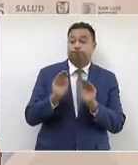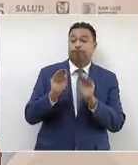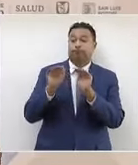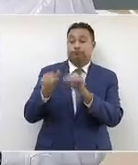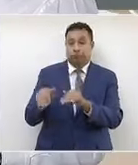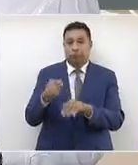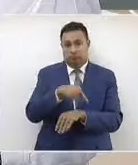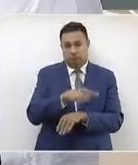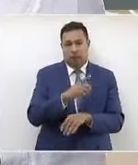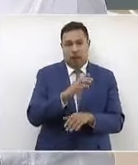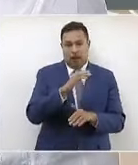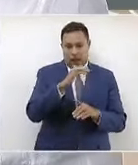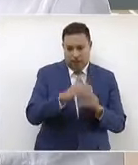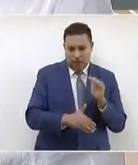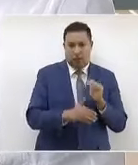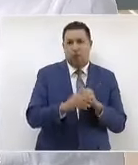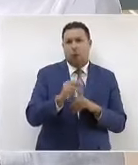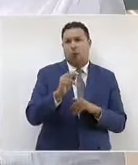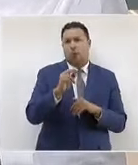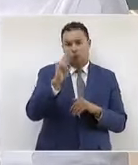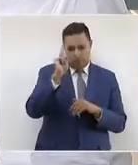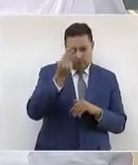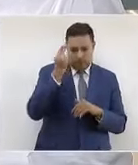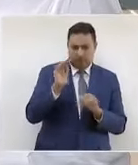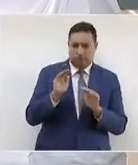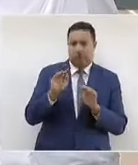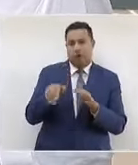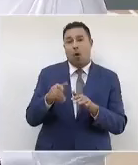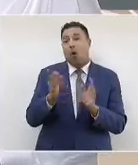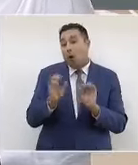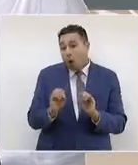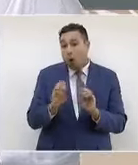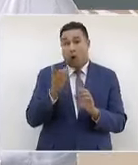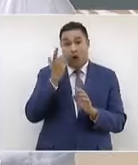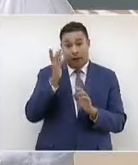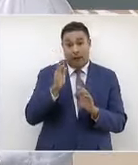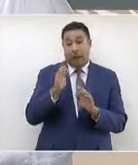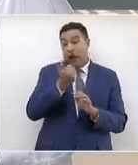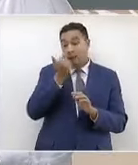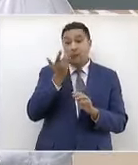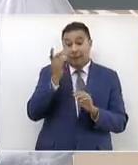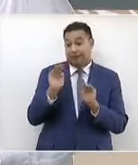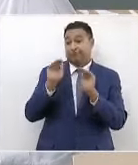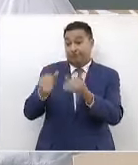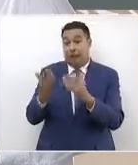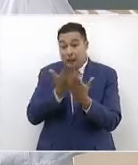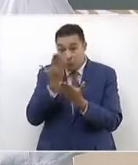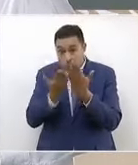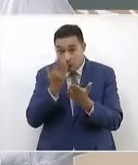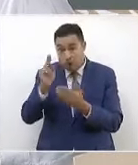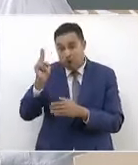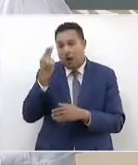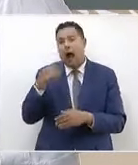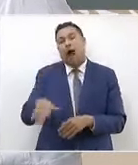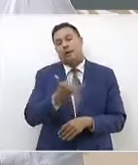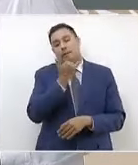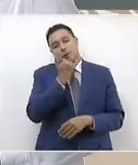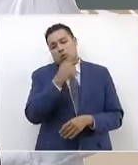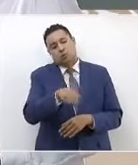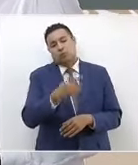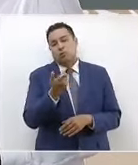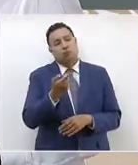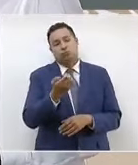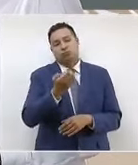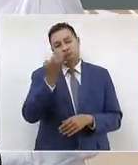estudiantes a las escuelas de medicina, los rechazaban con la mentira de que no pasaban el examen de admisión.